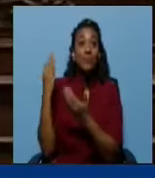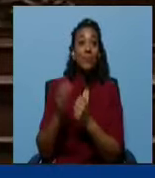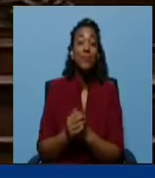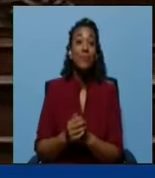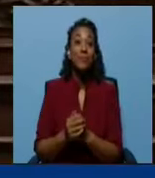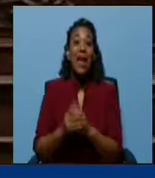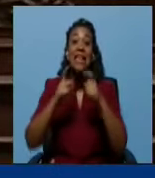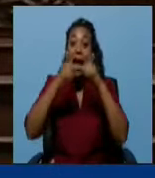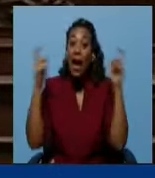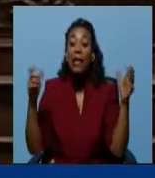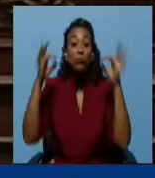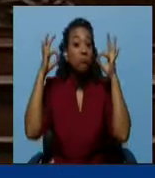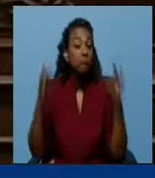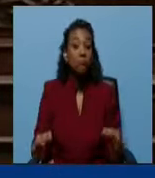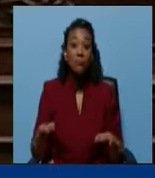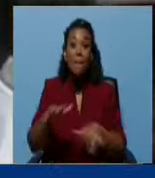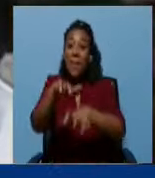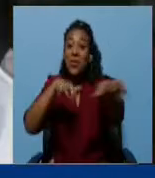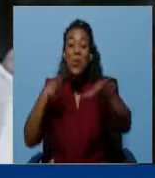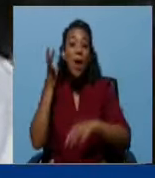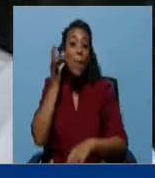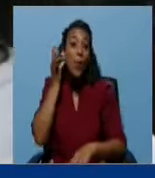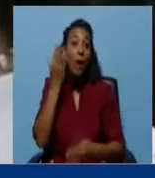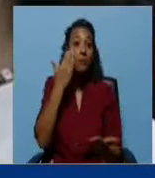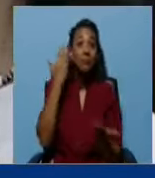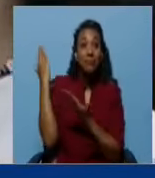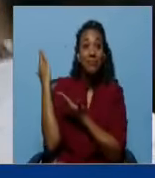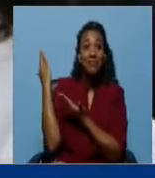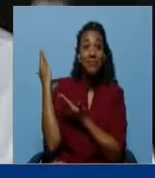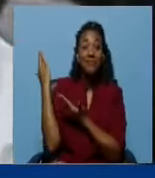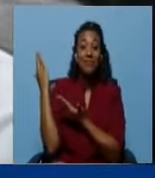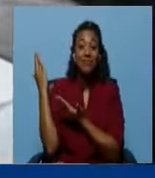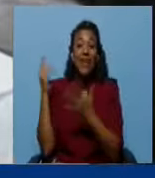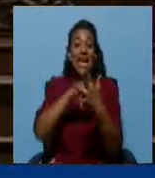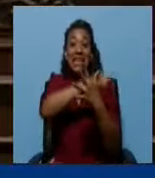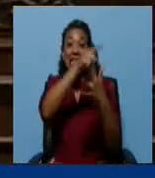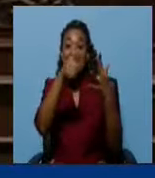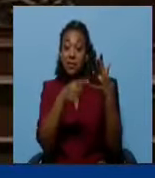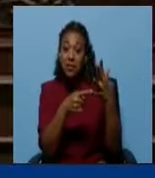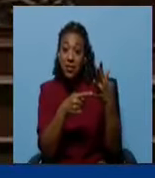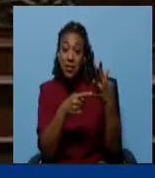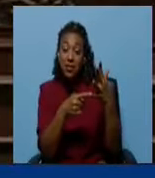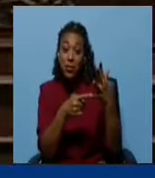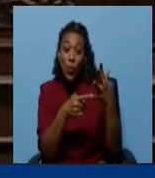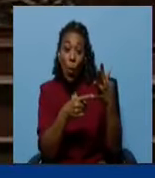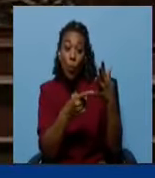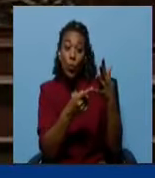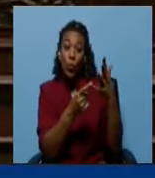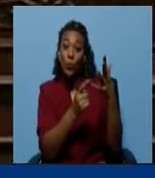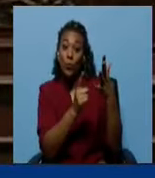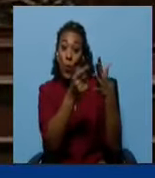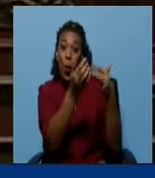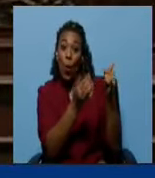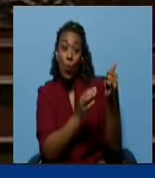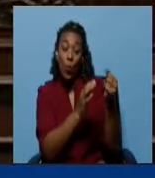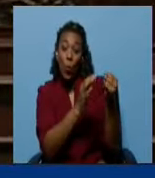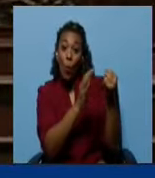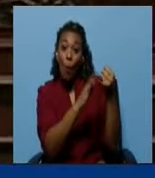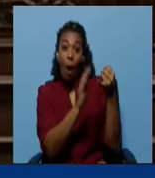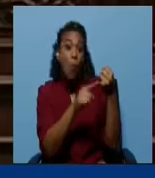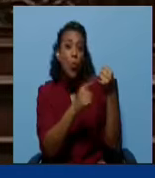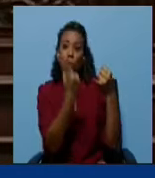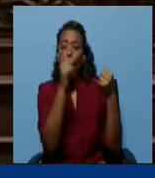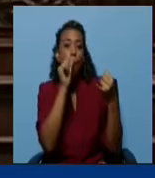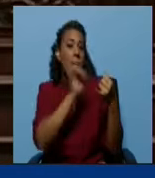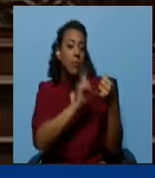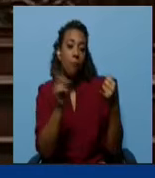Mire, esta generación siempre es mujeres, ¿verdad? Fíjate, de 5, 4 son muchachas. Tiene una